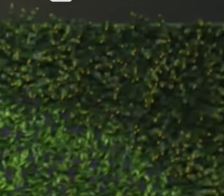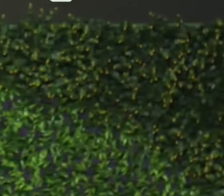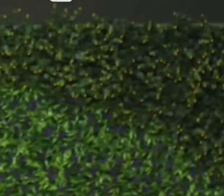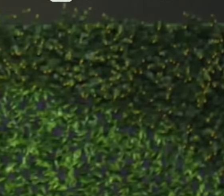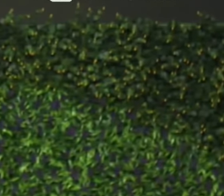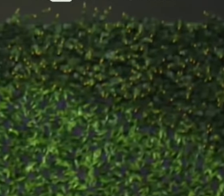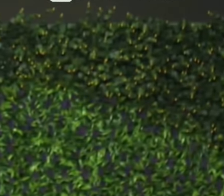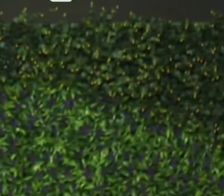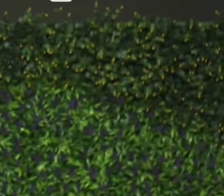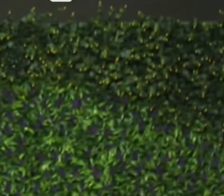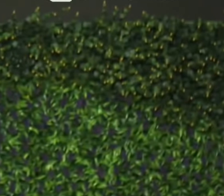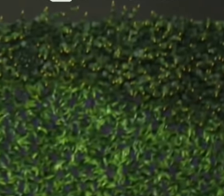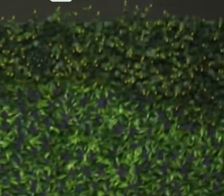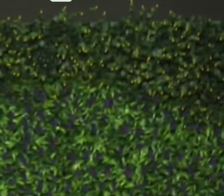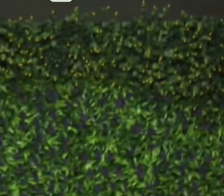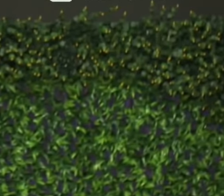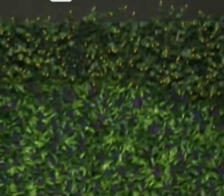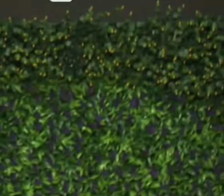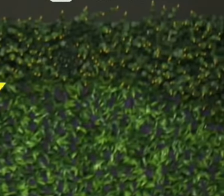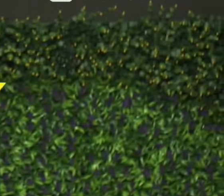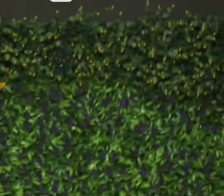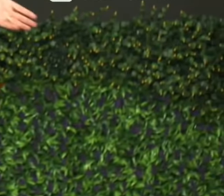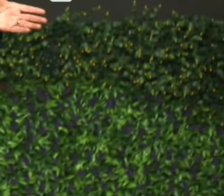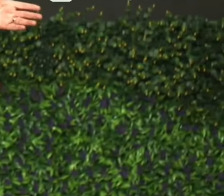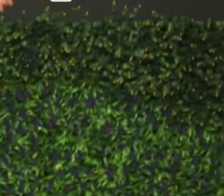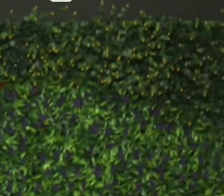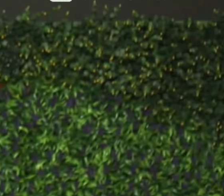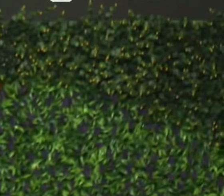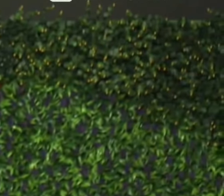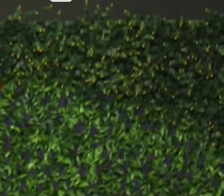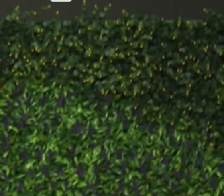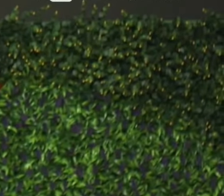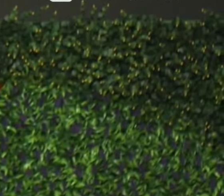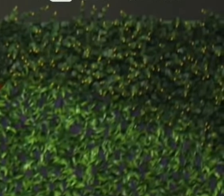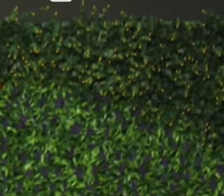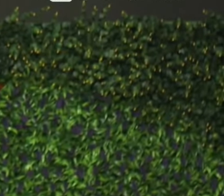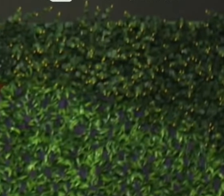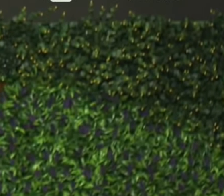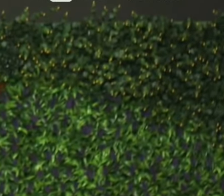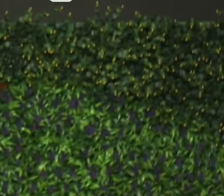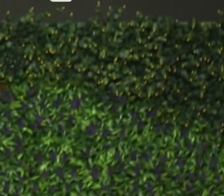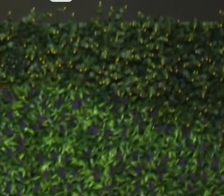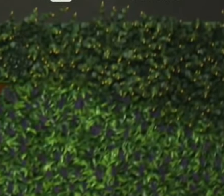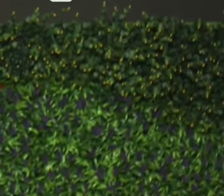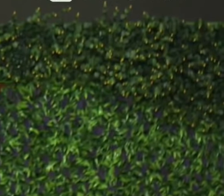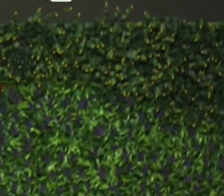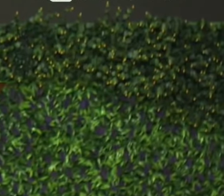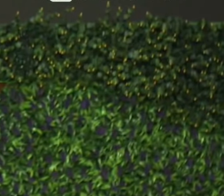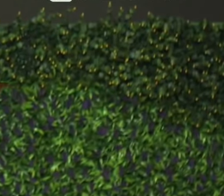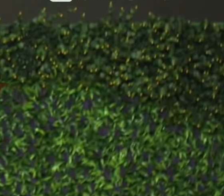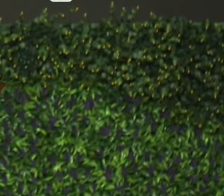lo que sucede a continuación es que empieza a transformar. Claro que con la ayuda del Señor, pero espéreme un rato, todavía no he terminado.